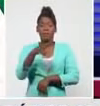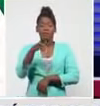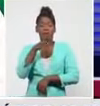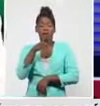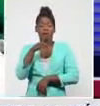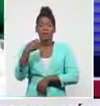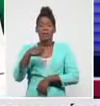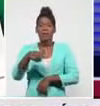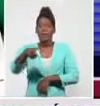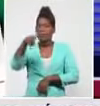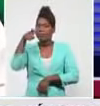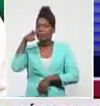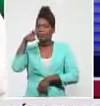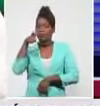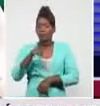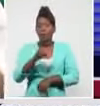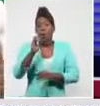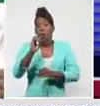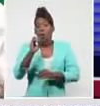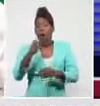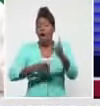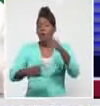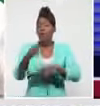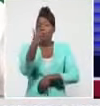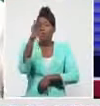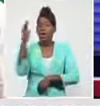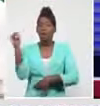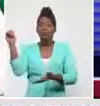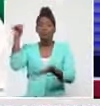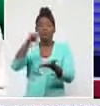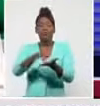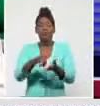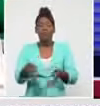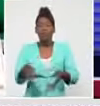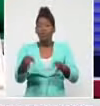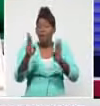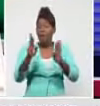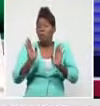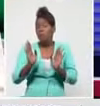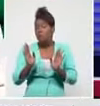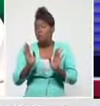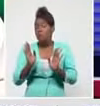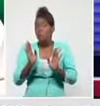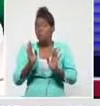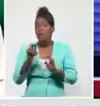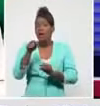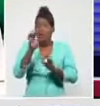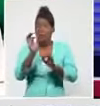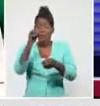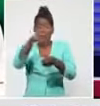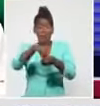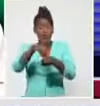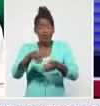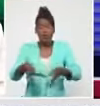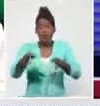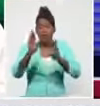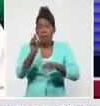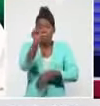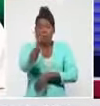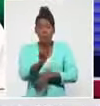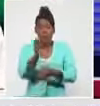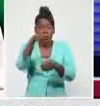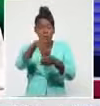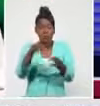Cuando van a un hotel, que muchos son turistas, van para una instalación turística, en el hotel hay un equipo de salud, hay un